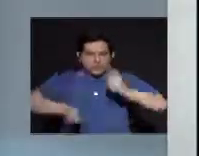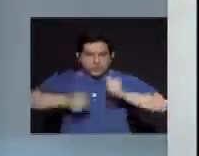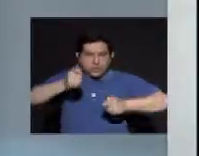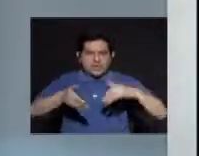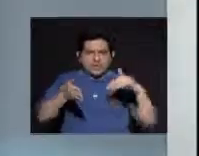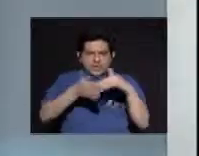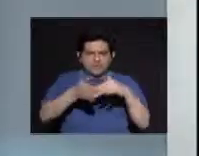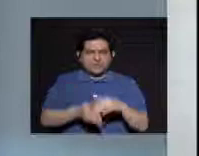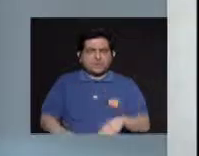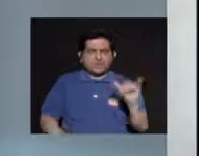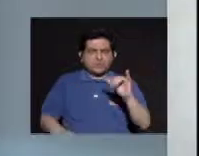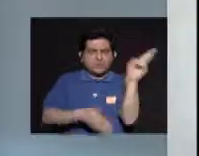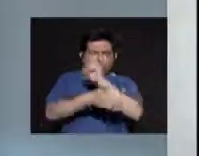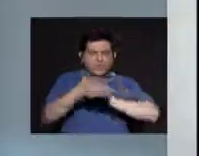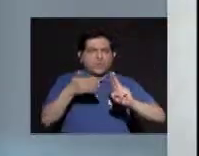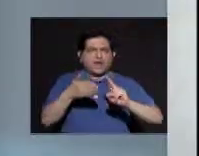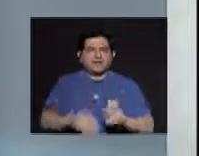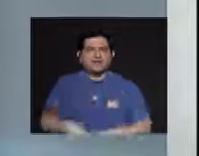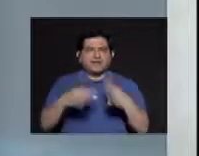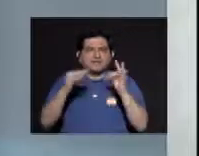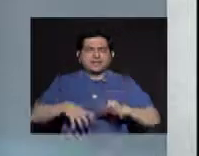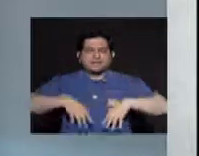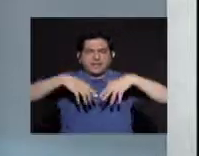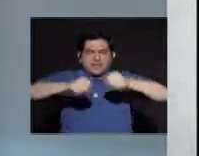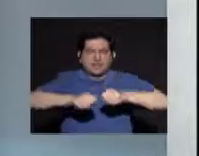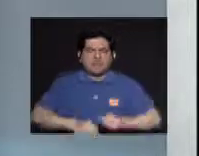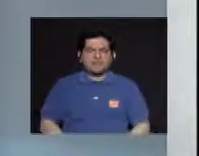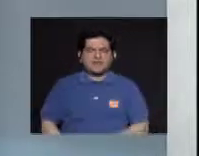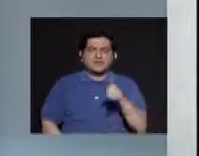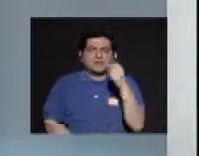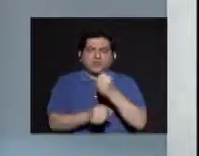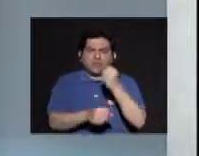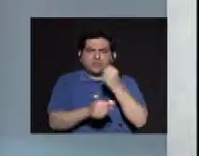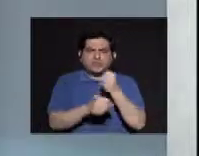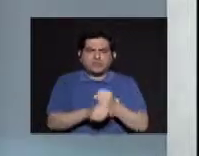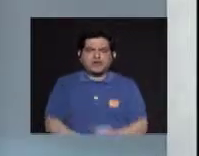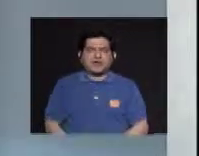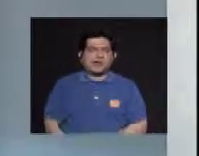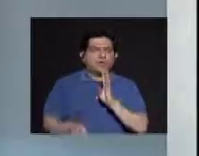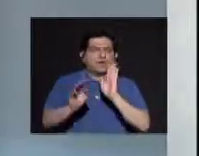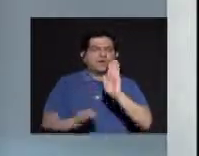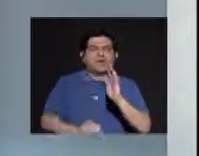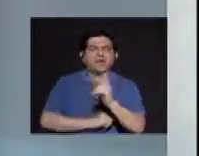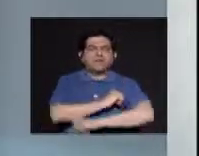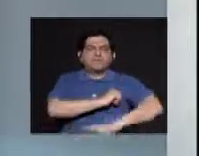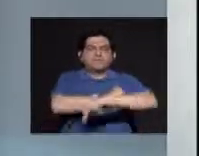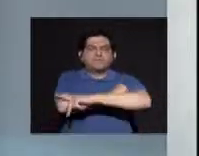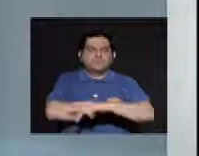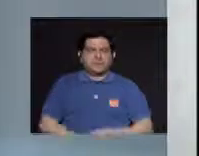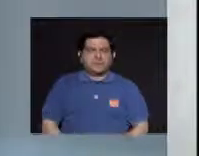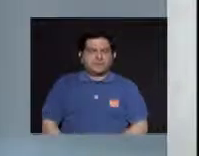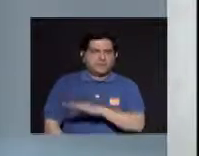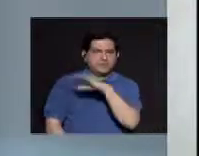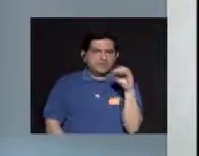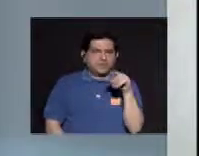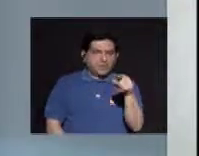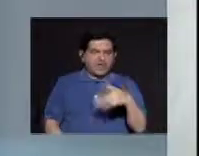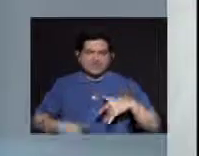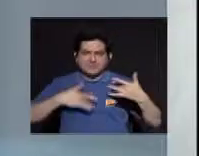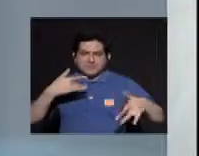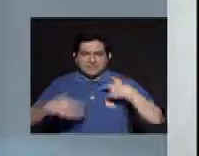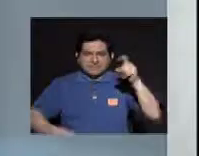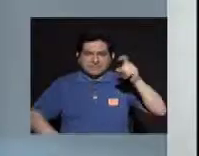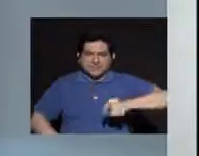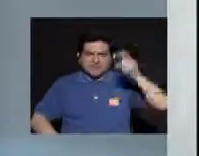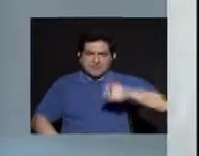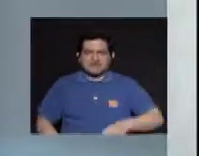Trinidad y Tobago y estaba estudiando en Chapman, tratar de graduarse con una pieza que apelara a su país, ¿verdad? O algo en lo que